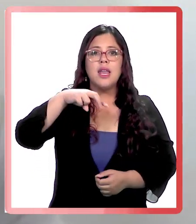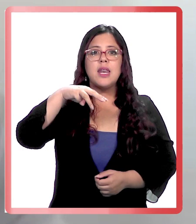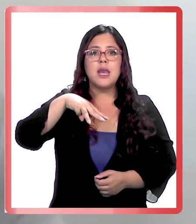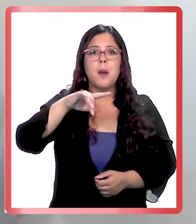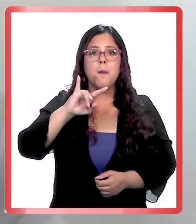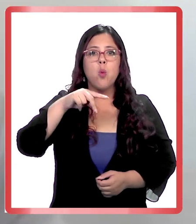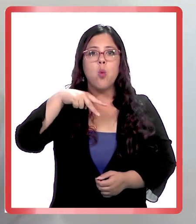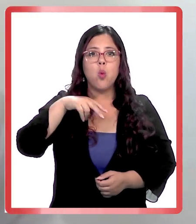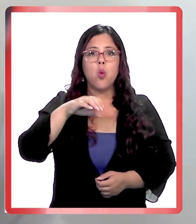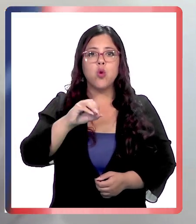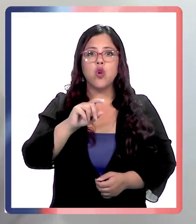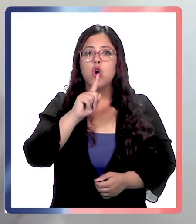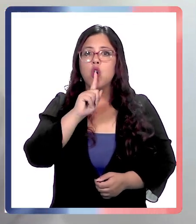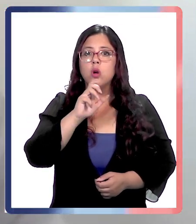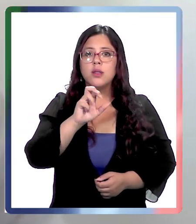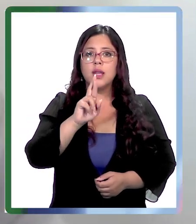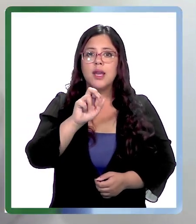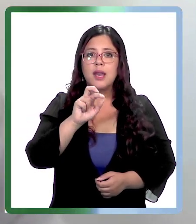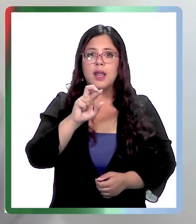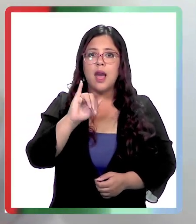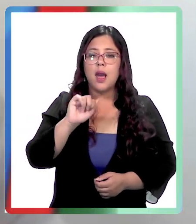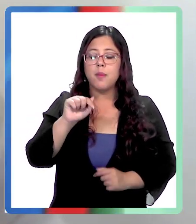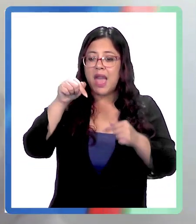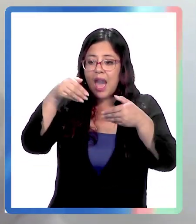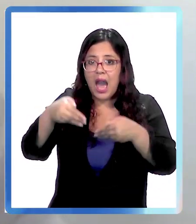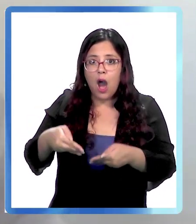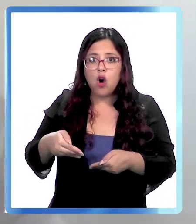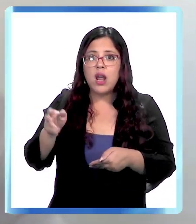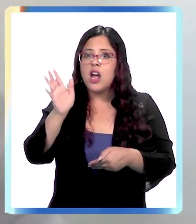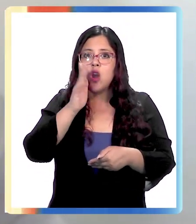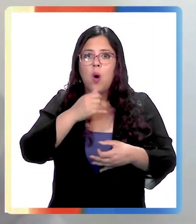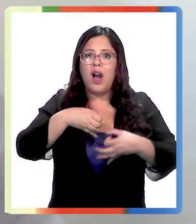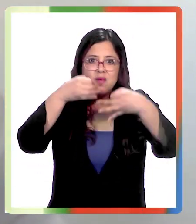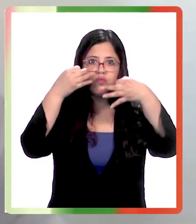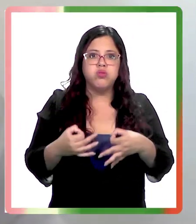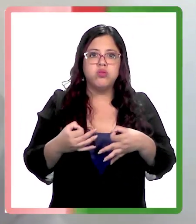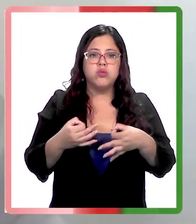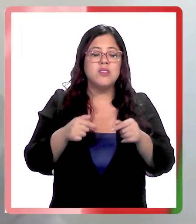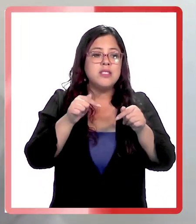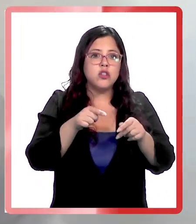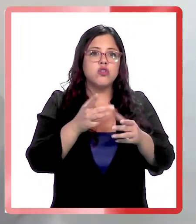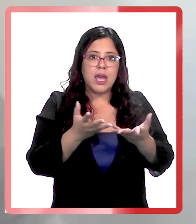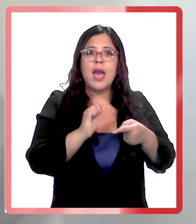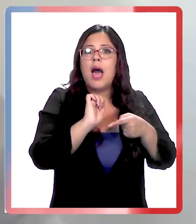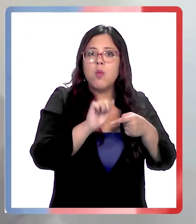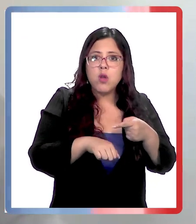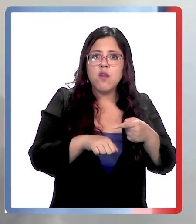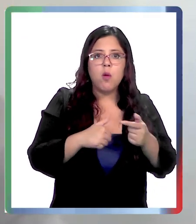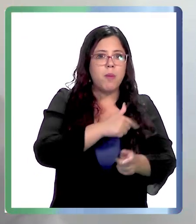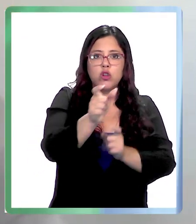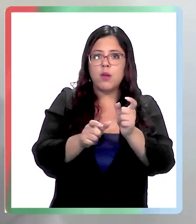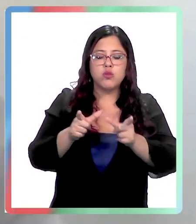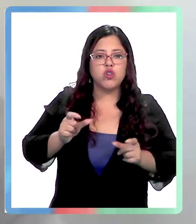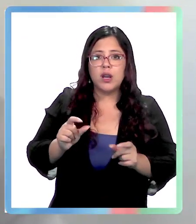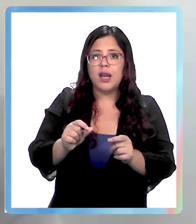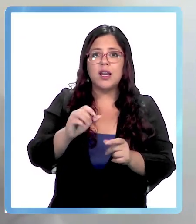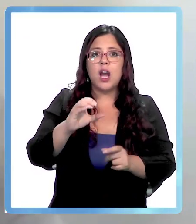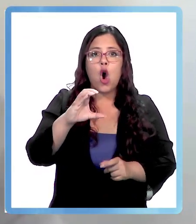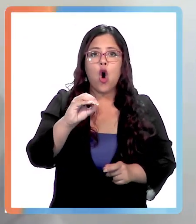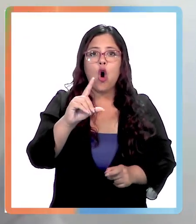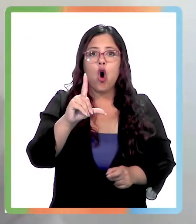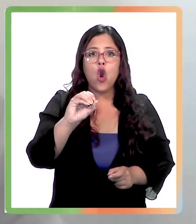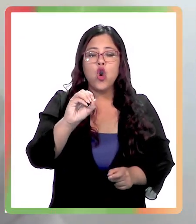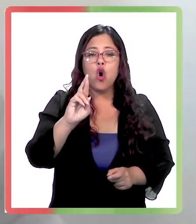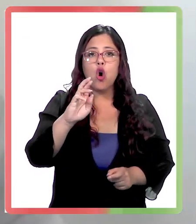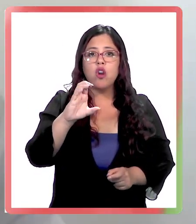Hoy día la inmunoterapia no es uno de los tratamientos estándar aprobados para todos los pacientes con cáncer